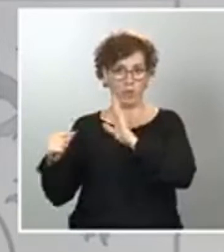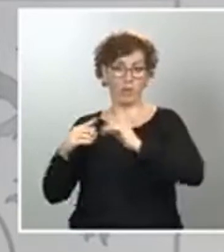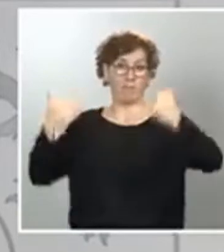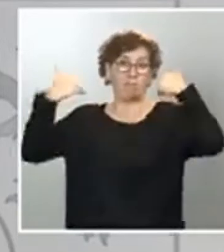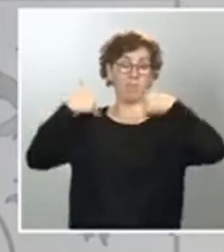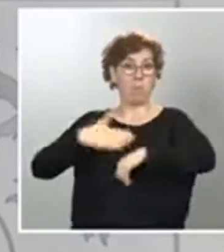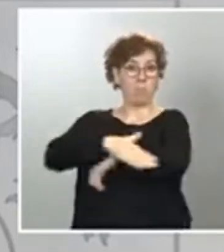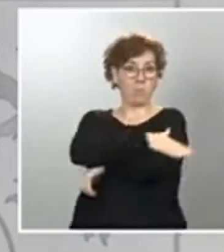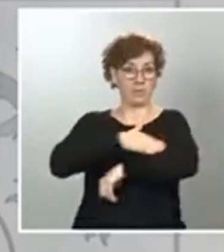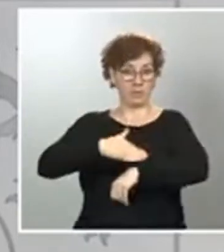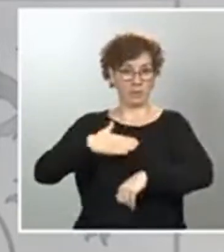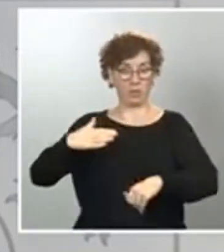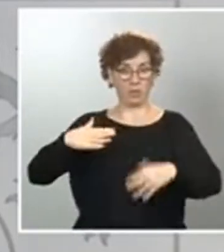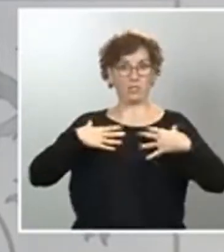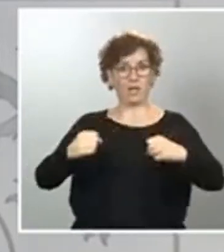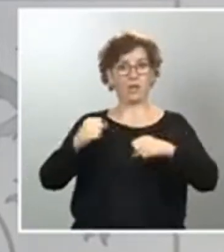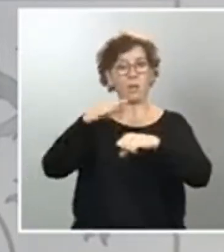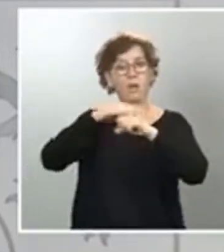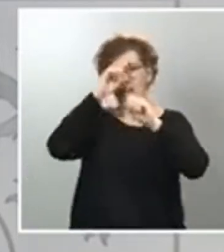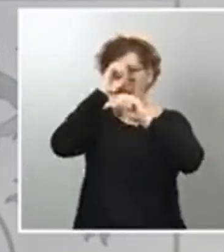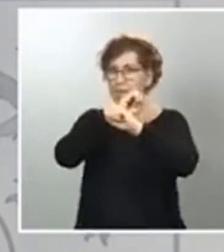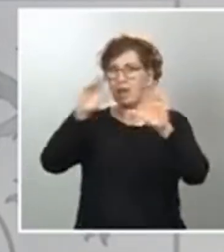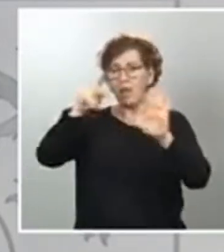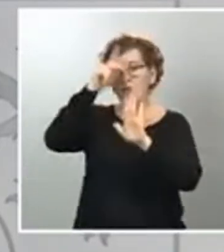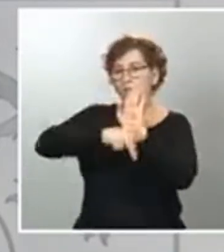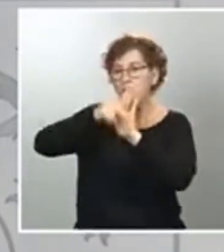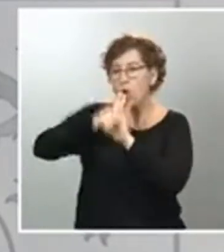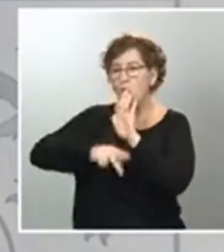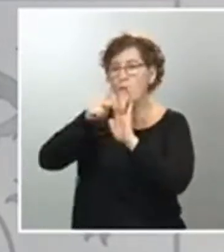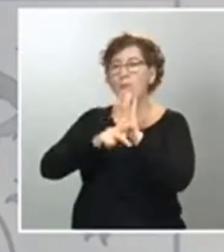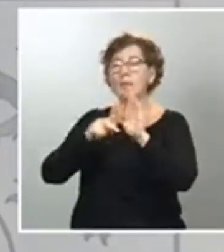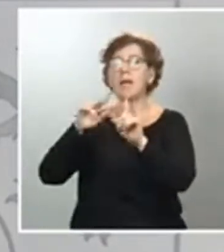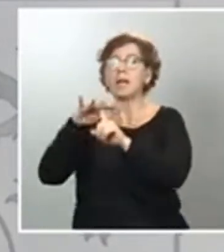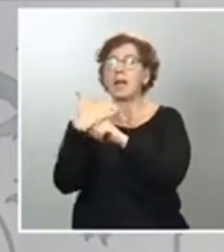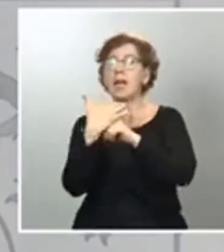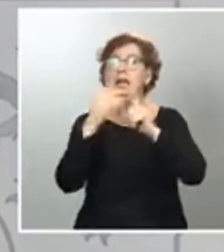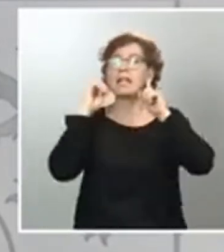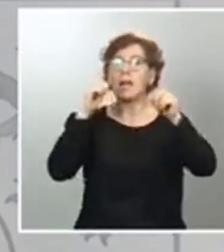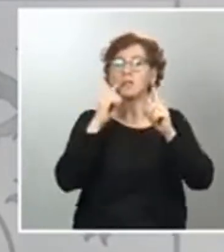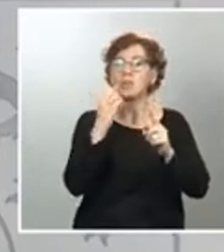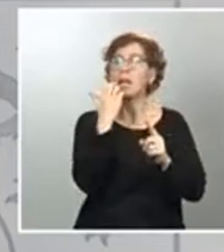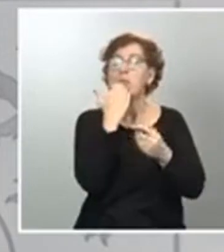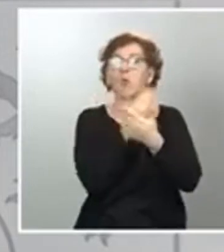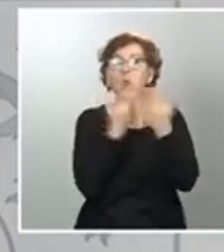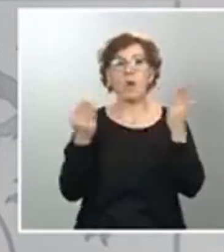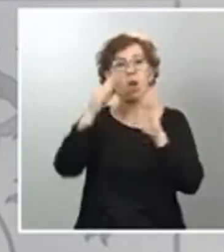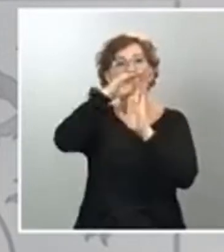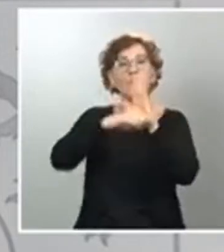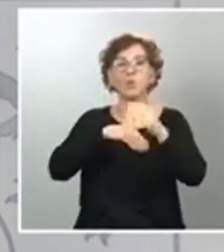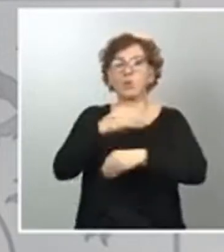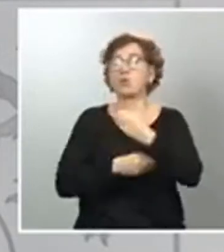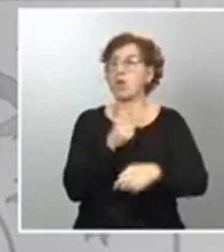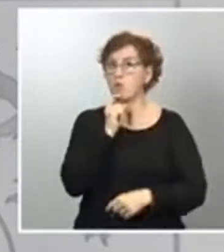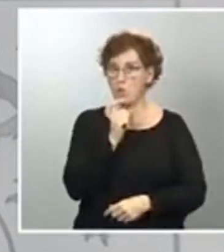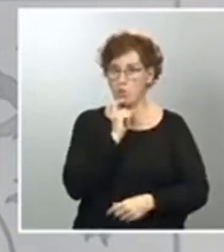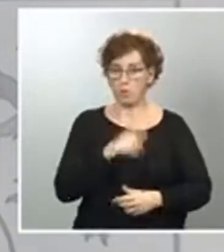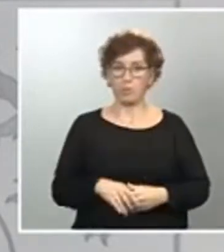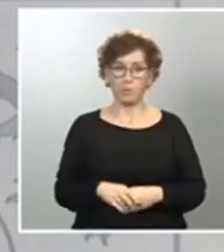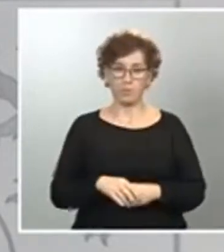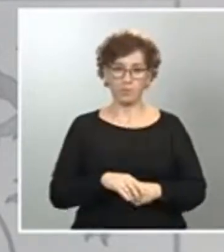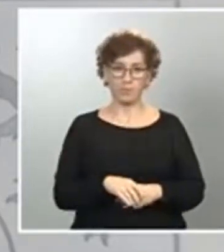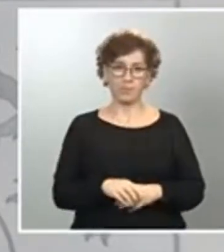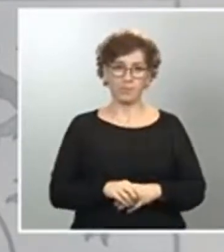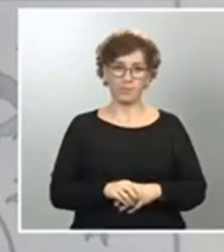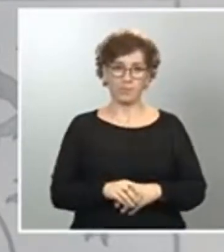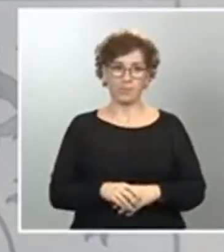establecer las normas y detallar todos los supuestos y sus condiciones. Desde estas bases, también les anuncio la duración